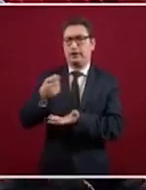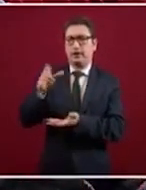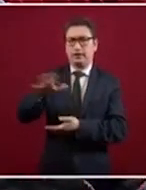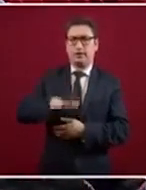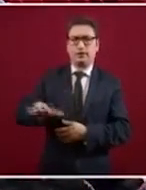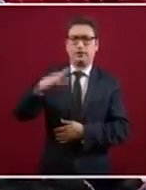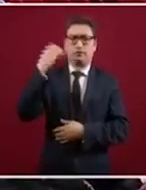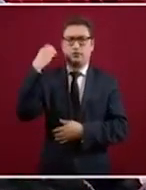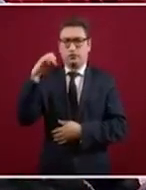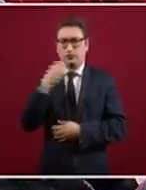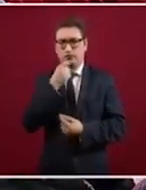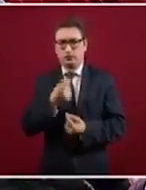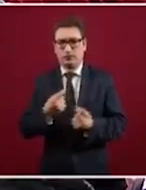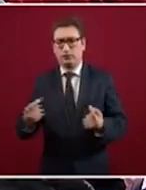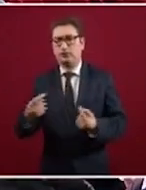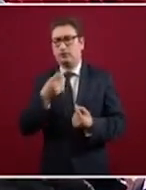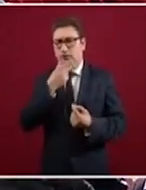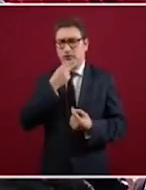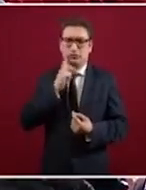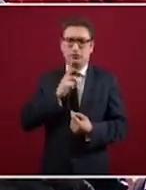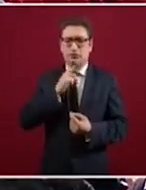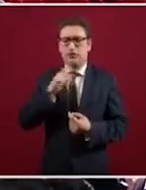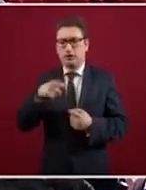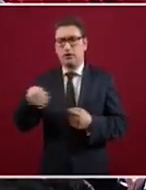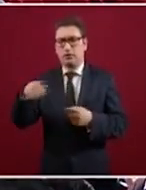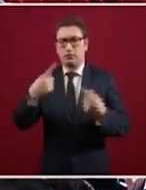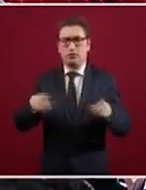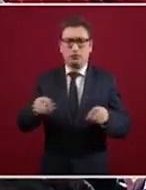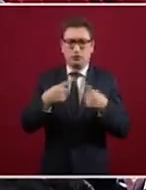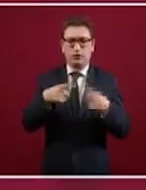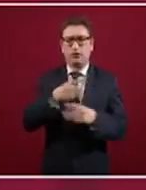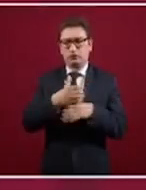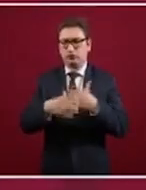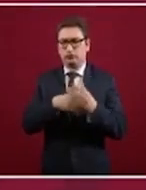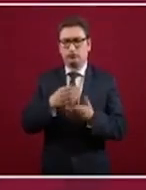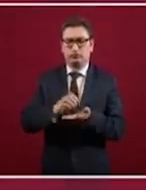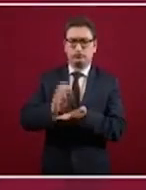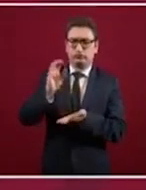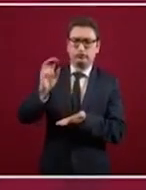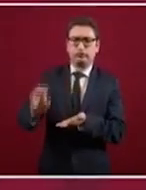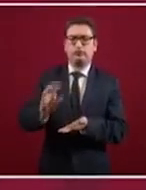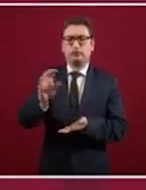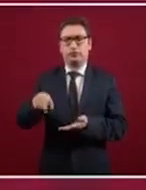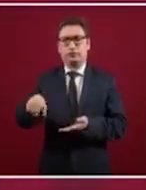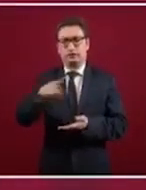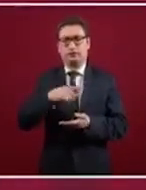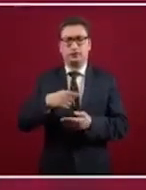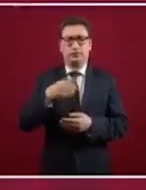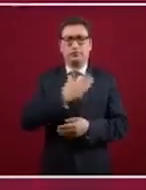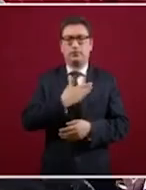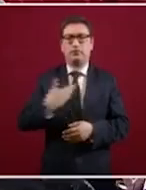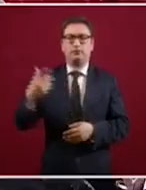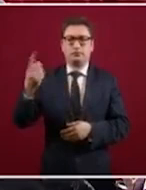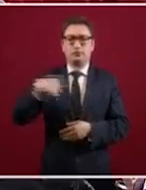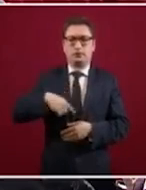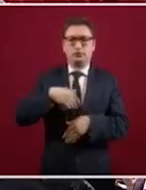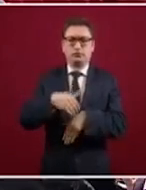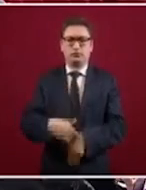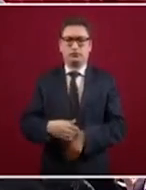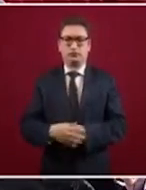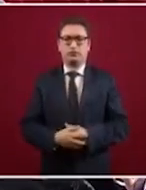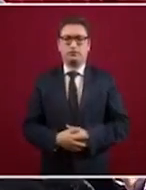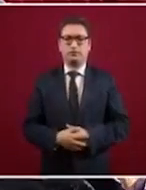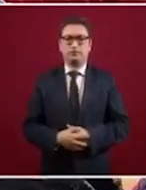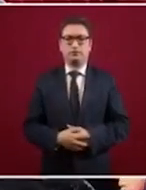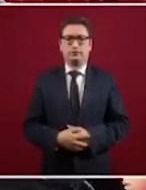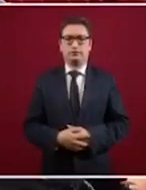de niñas de niños y vamos a cumplir puntualmente con la instrucción que nos ha dado el señor presidente por